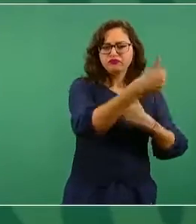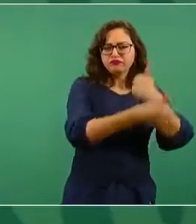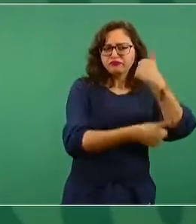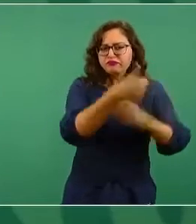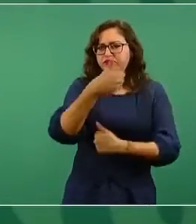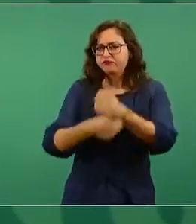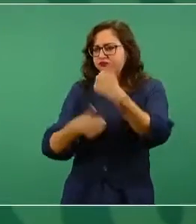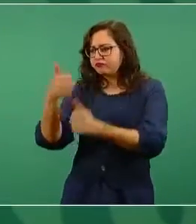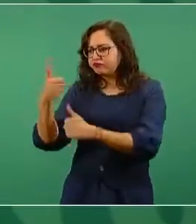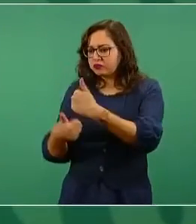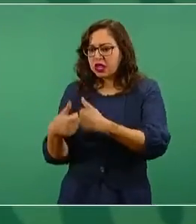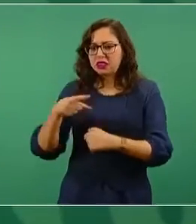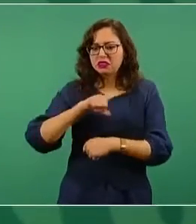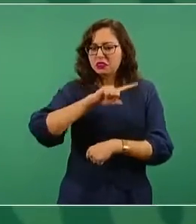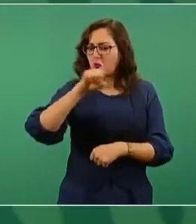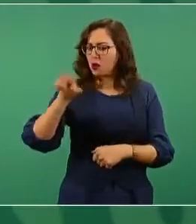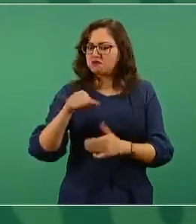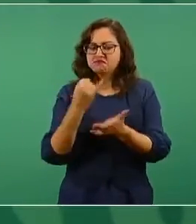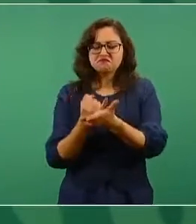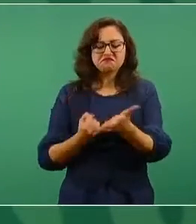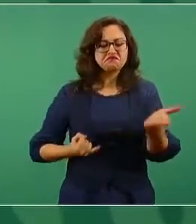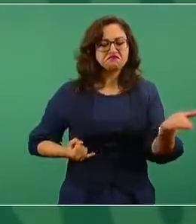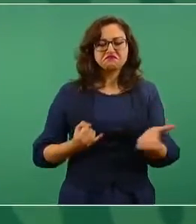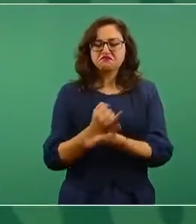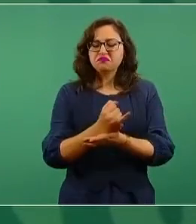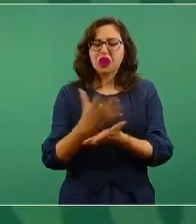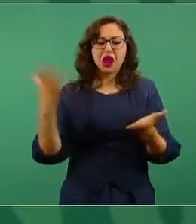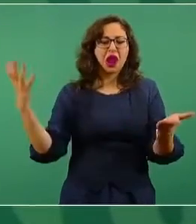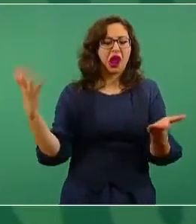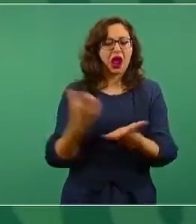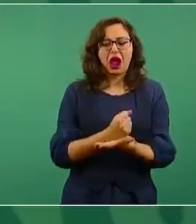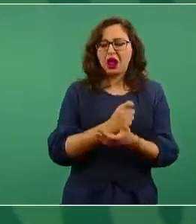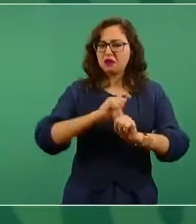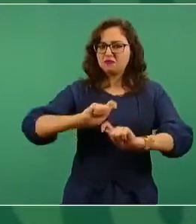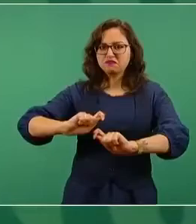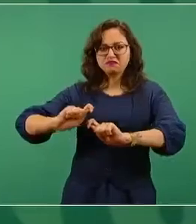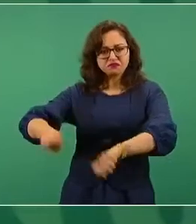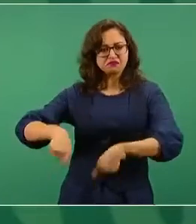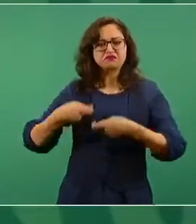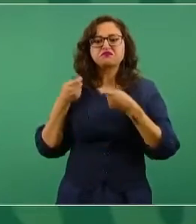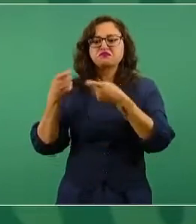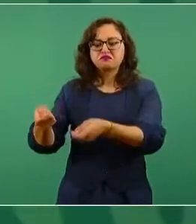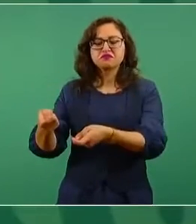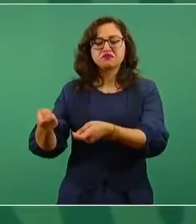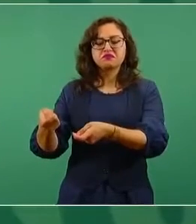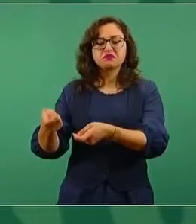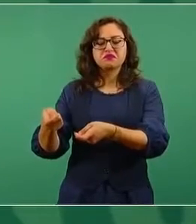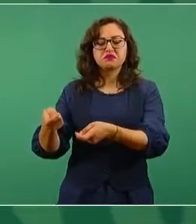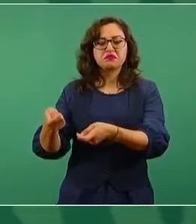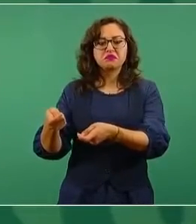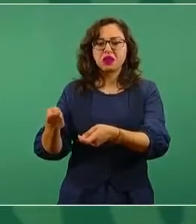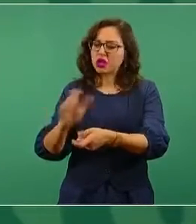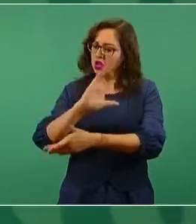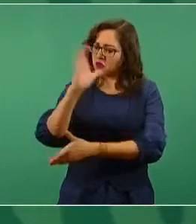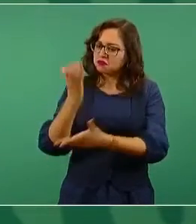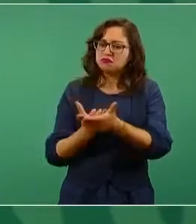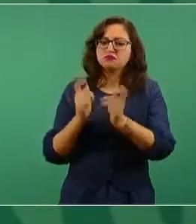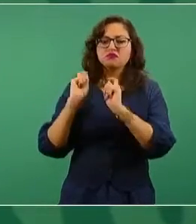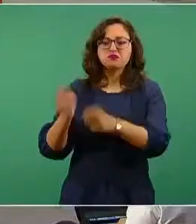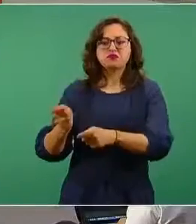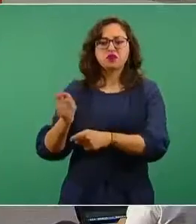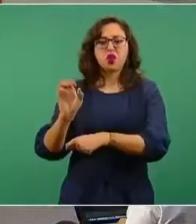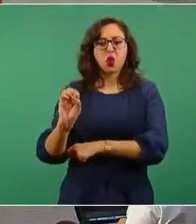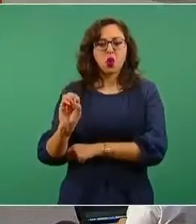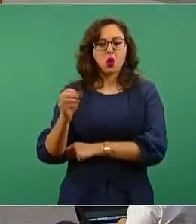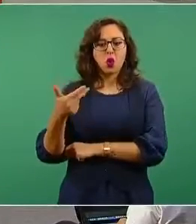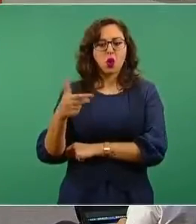y al momento de que califican le dan la licitación o el contrato a